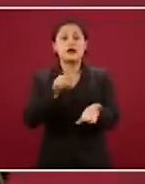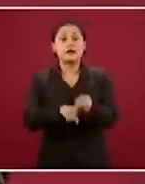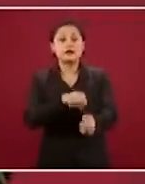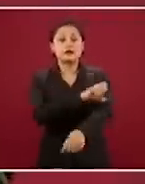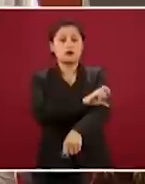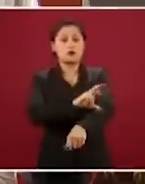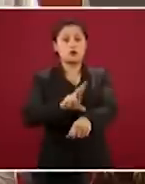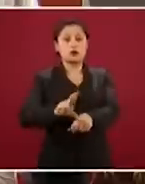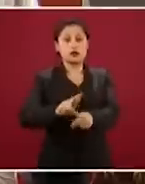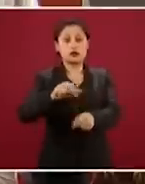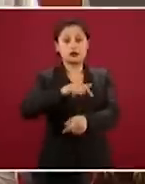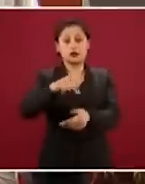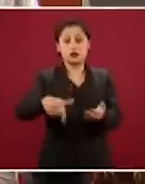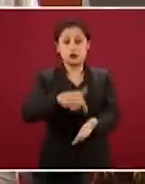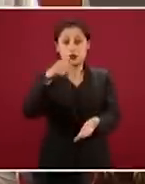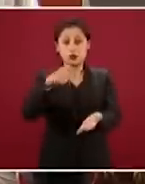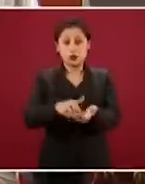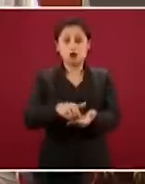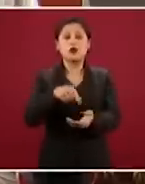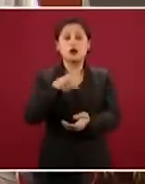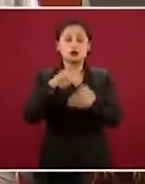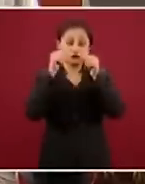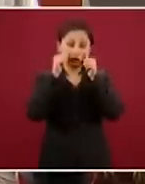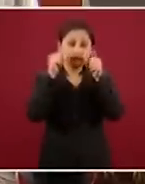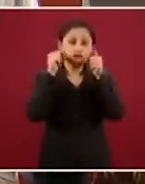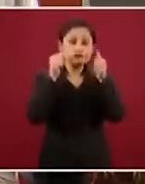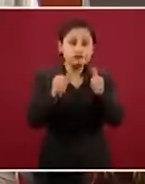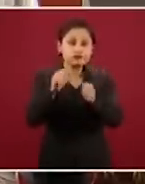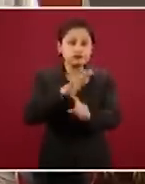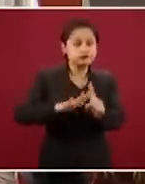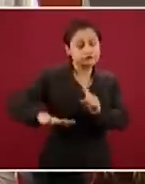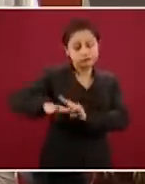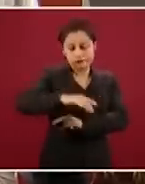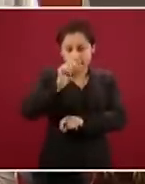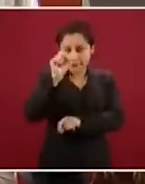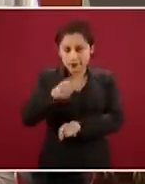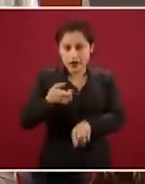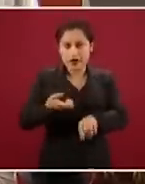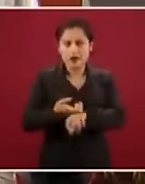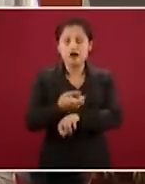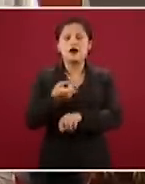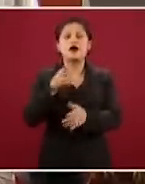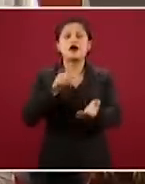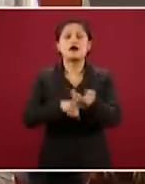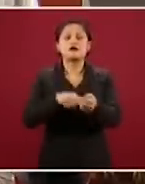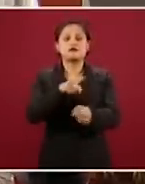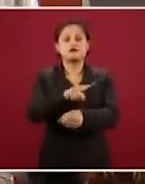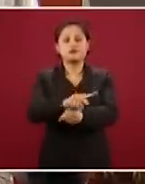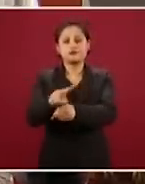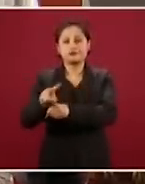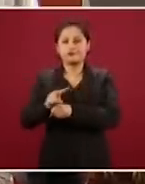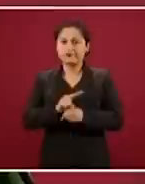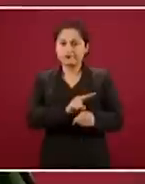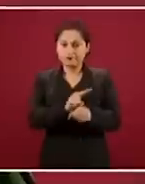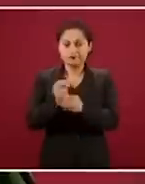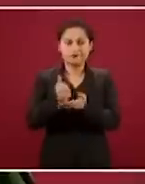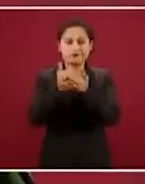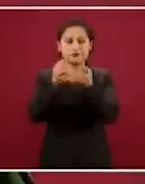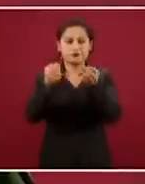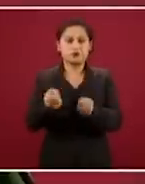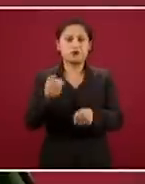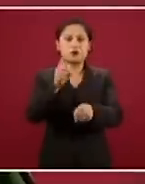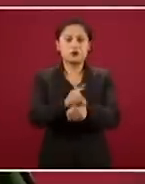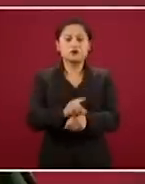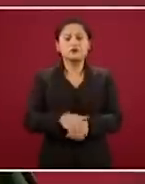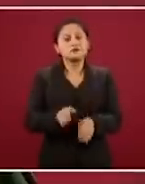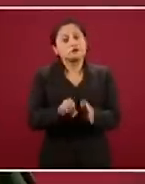para poder atender la seguridad de la sociedad. En Michoacán, de